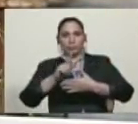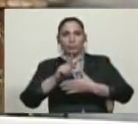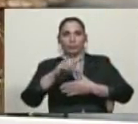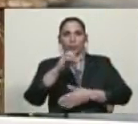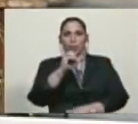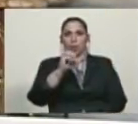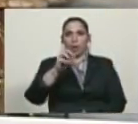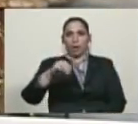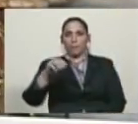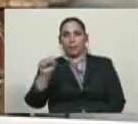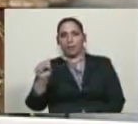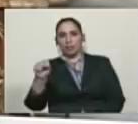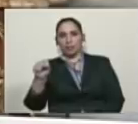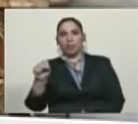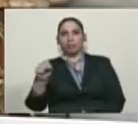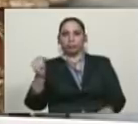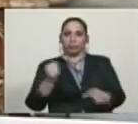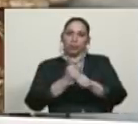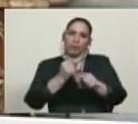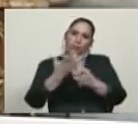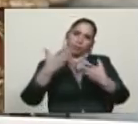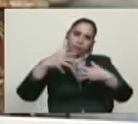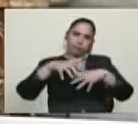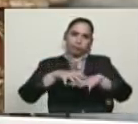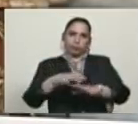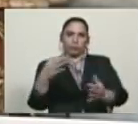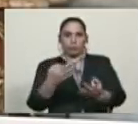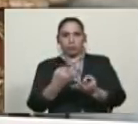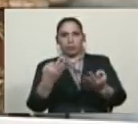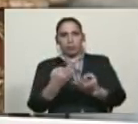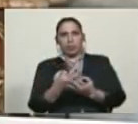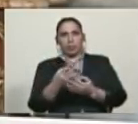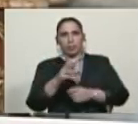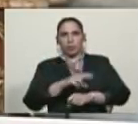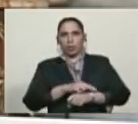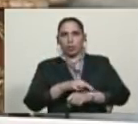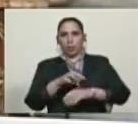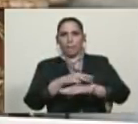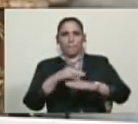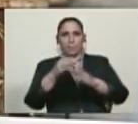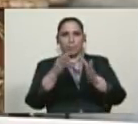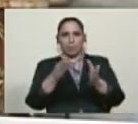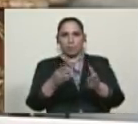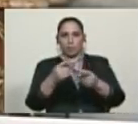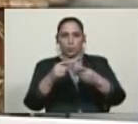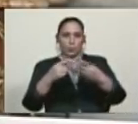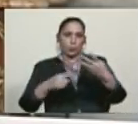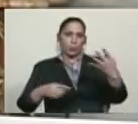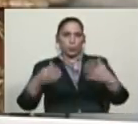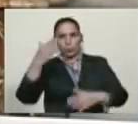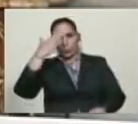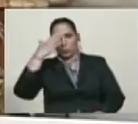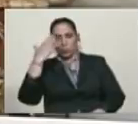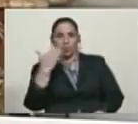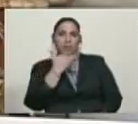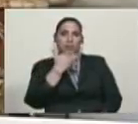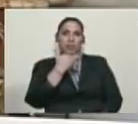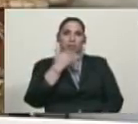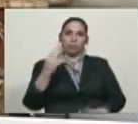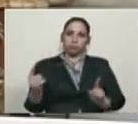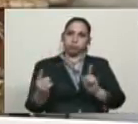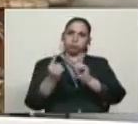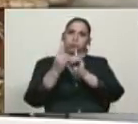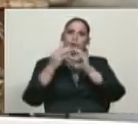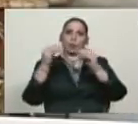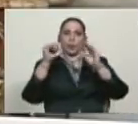salud trabajando tenemos siempre doctor carlos alvarado ministro profesor aristóbulo de cerca de cerca con ellos todos los